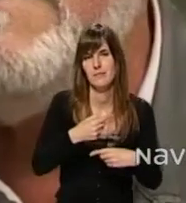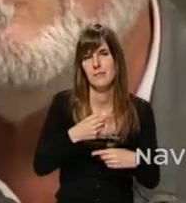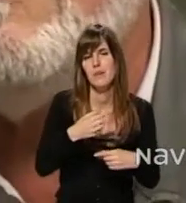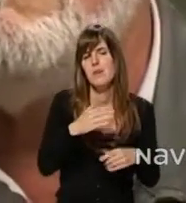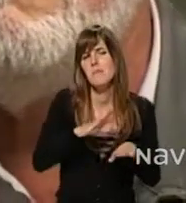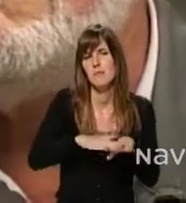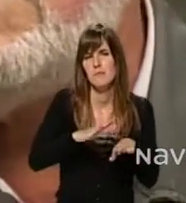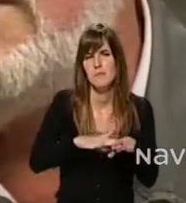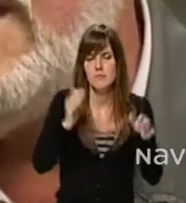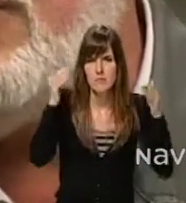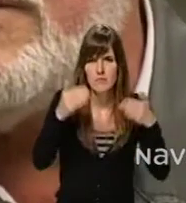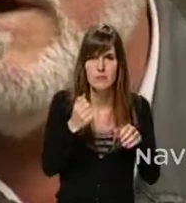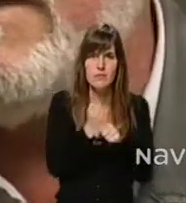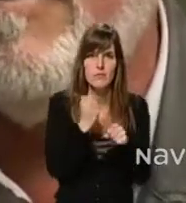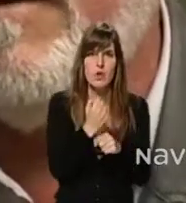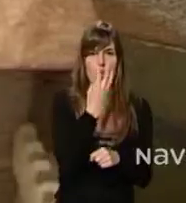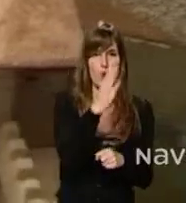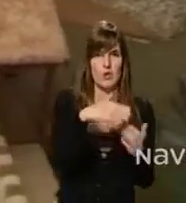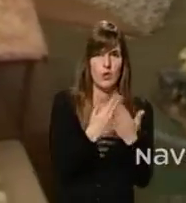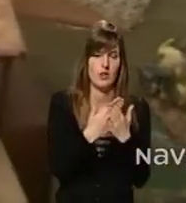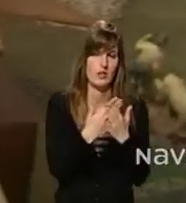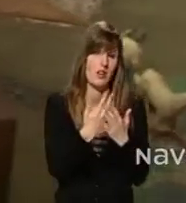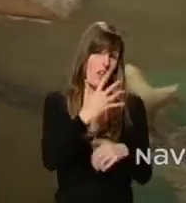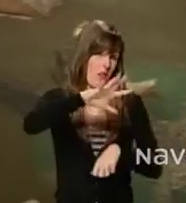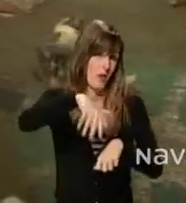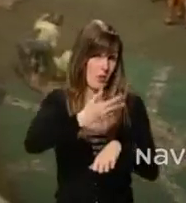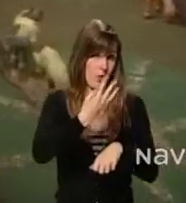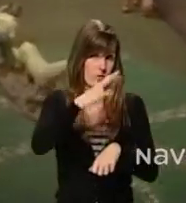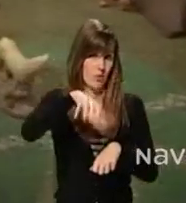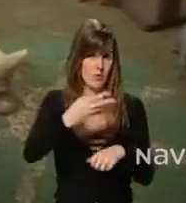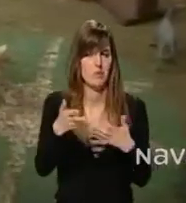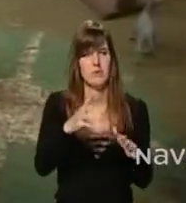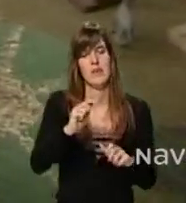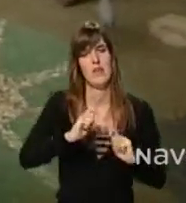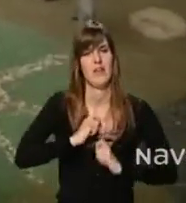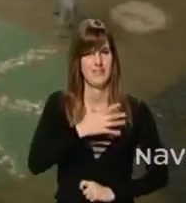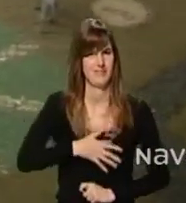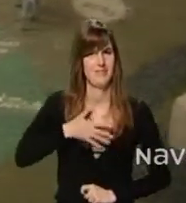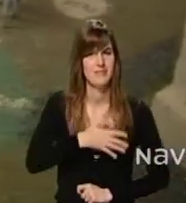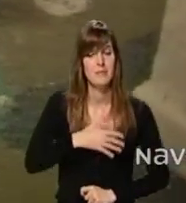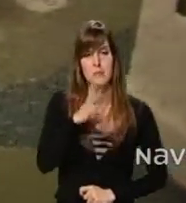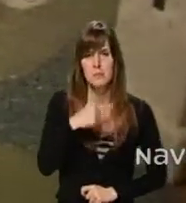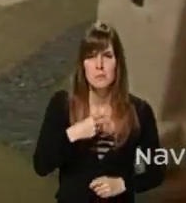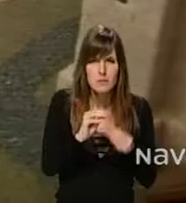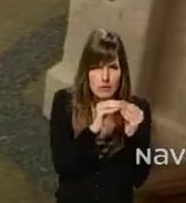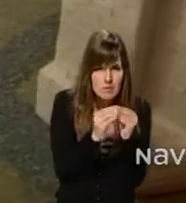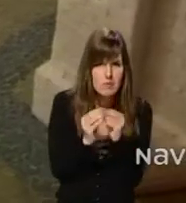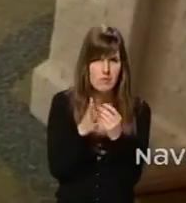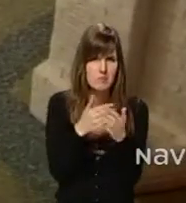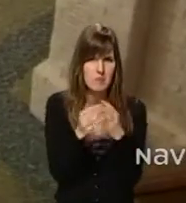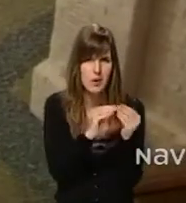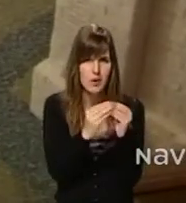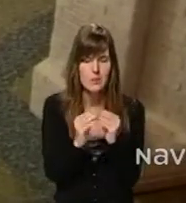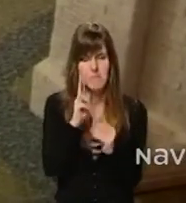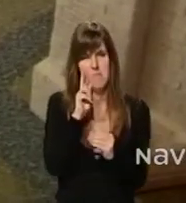como mínimo de 4 a 5 horas. Satisfacción nada más de hacer y ver